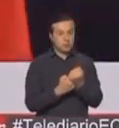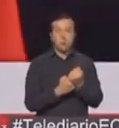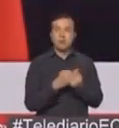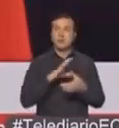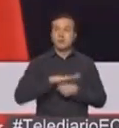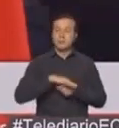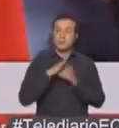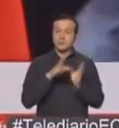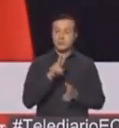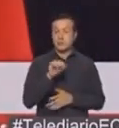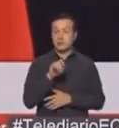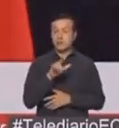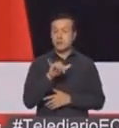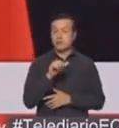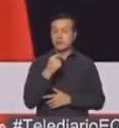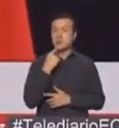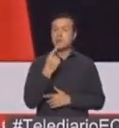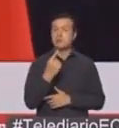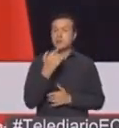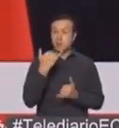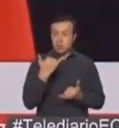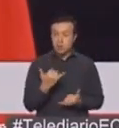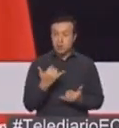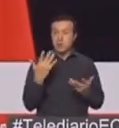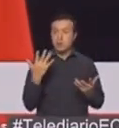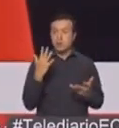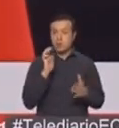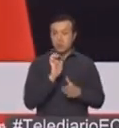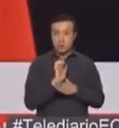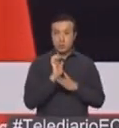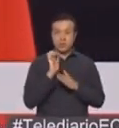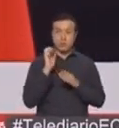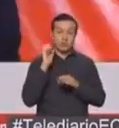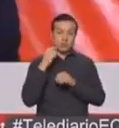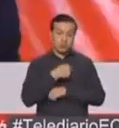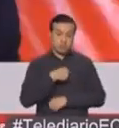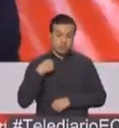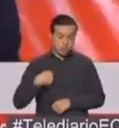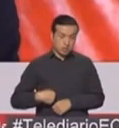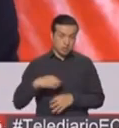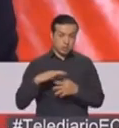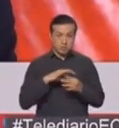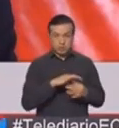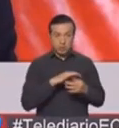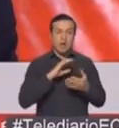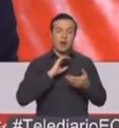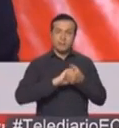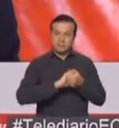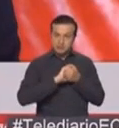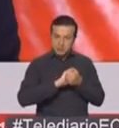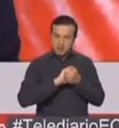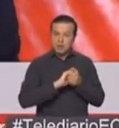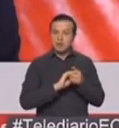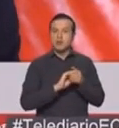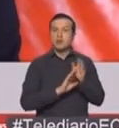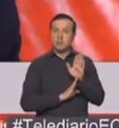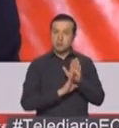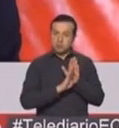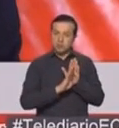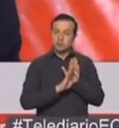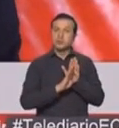Valencia definió en tres palabras el momento que viven Ecuador y China actualmente. Amistad, progreso y